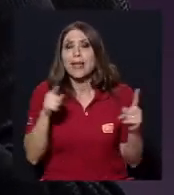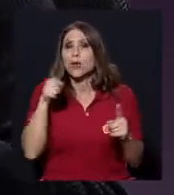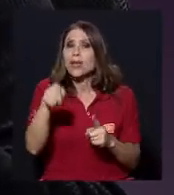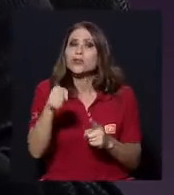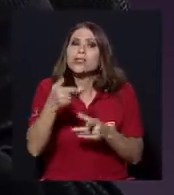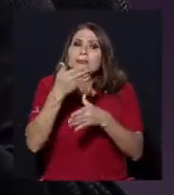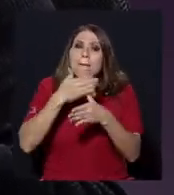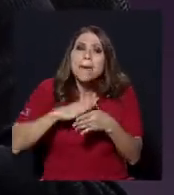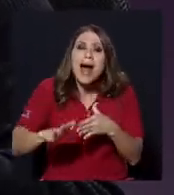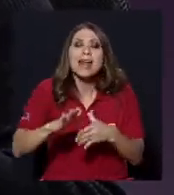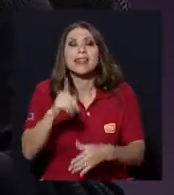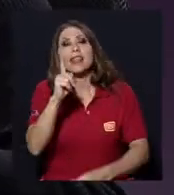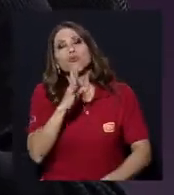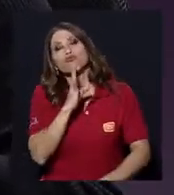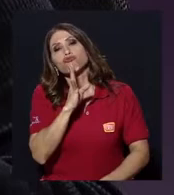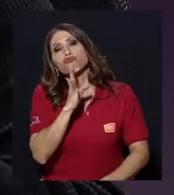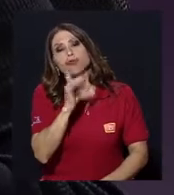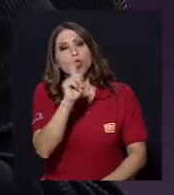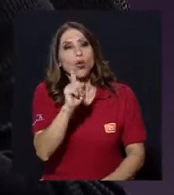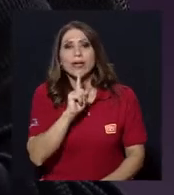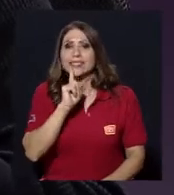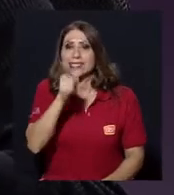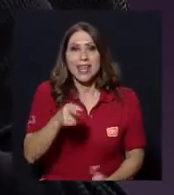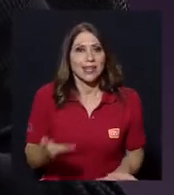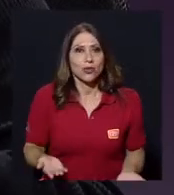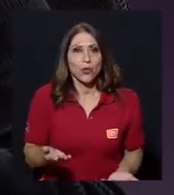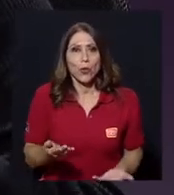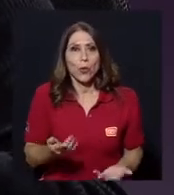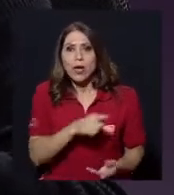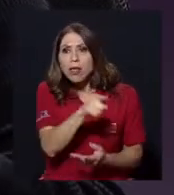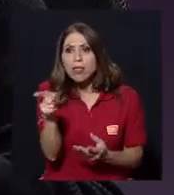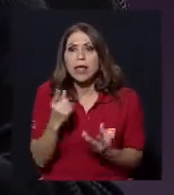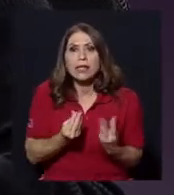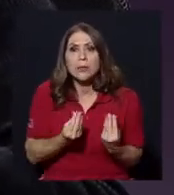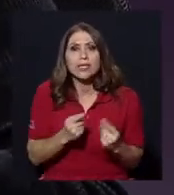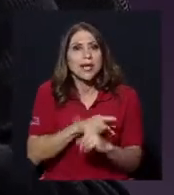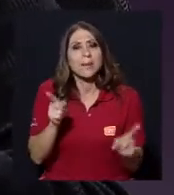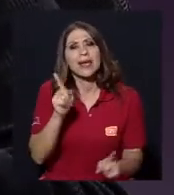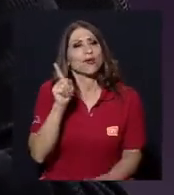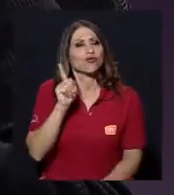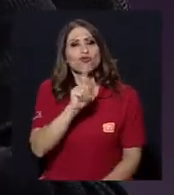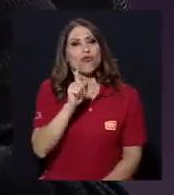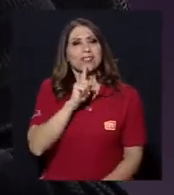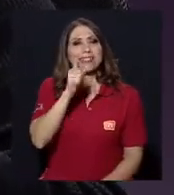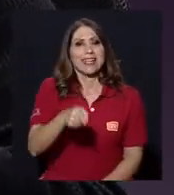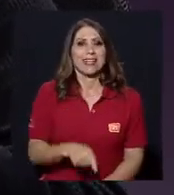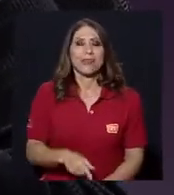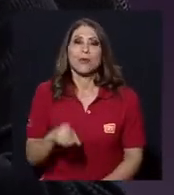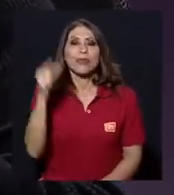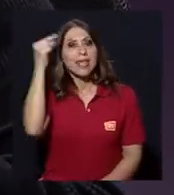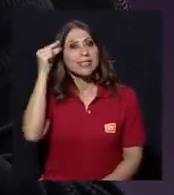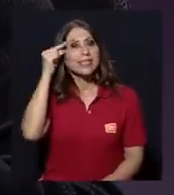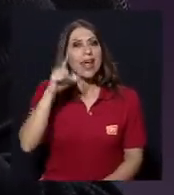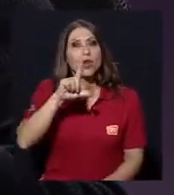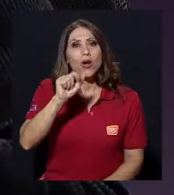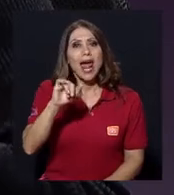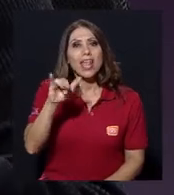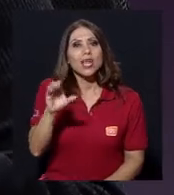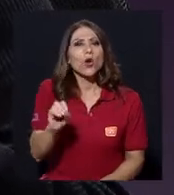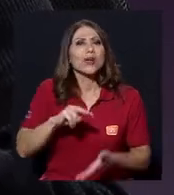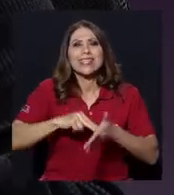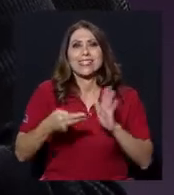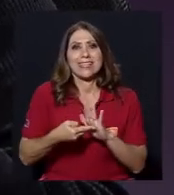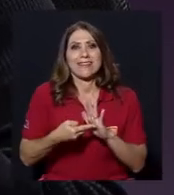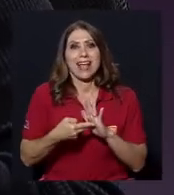parte de un discurso que no es cierto, es un discurso que atemoriza, pero no es cierto. El que haya un Estado laico significa que la